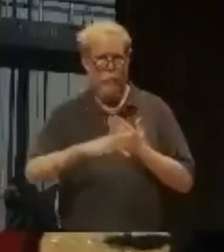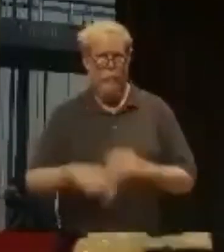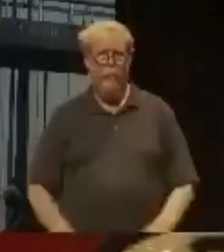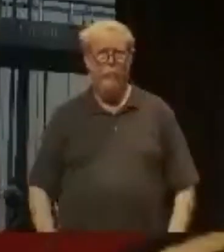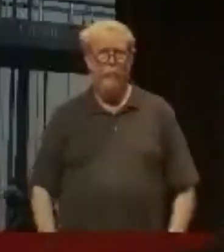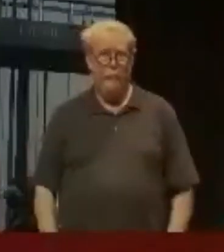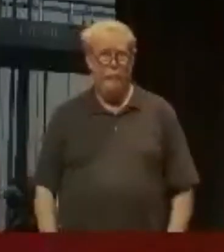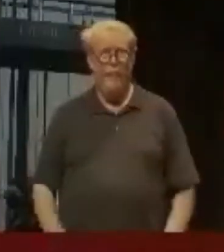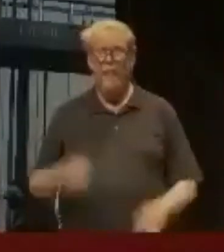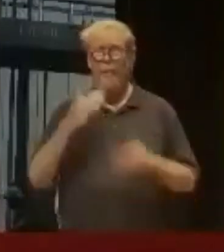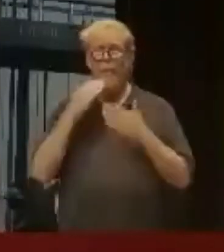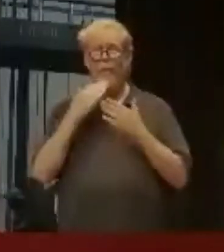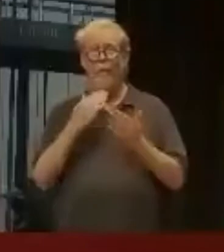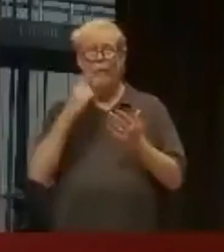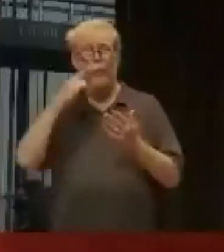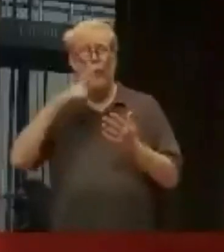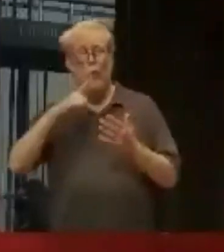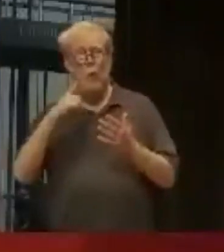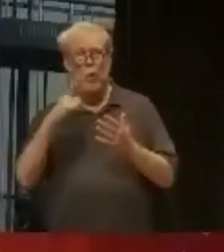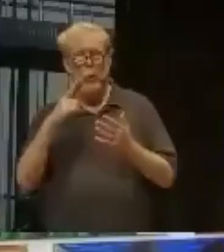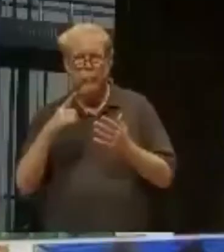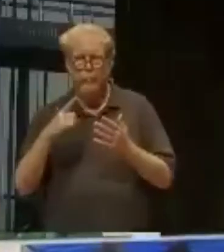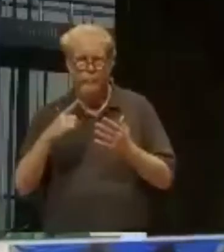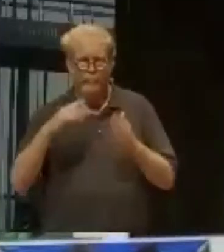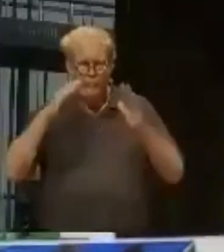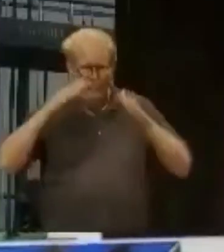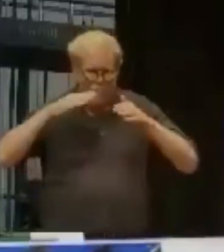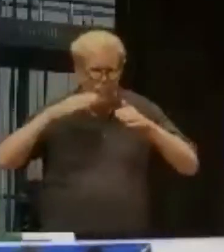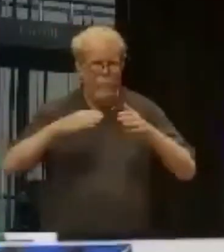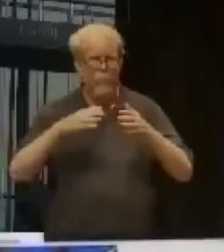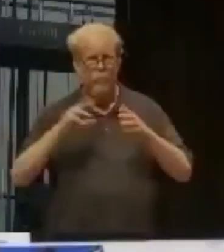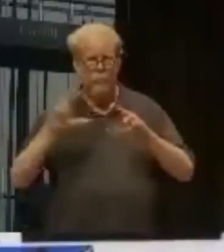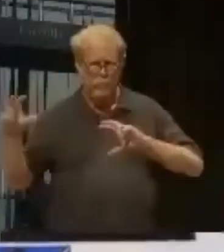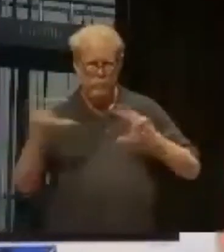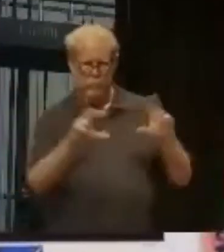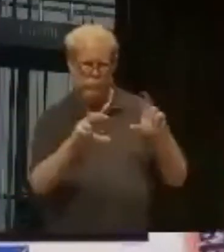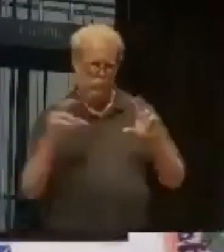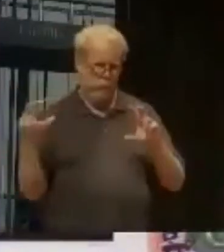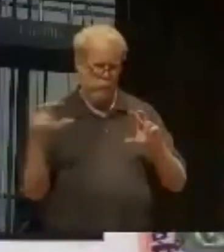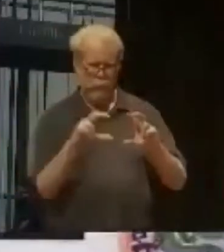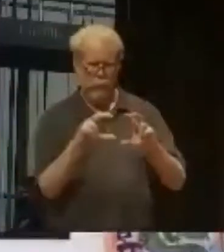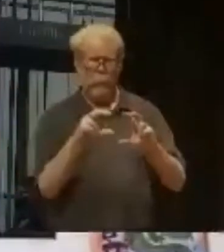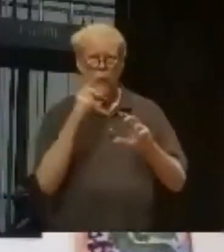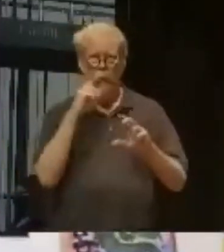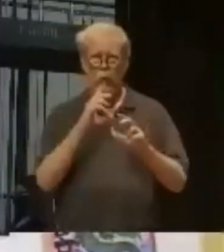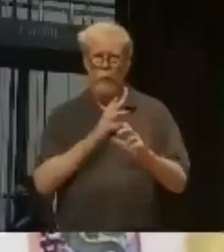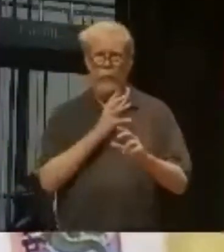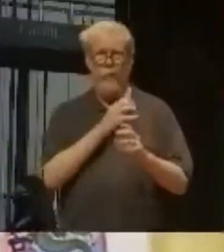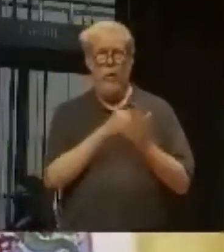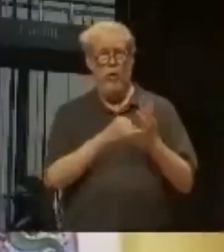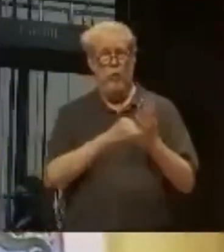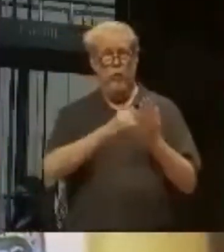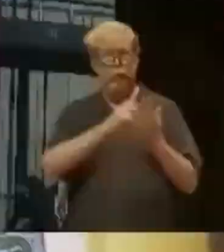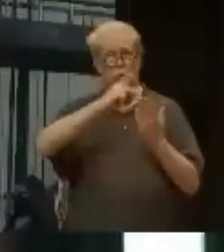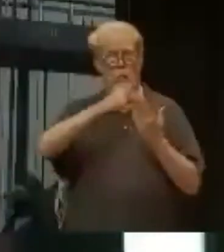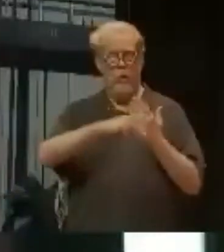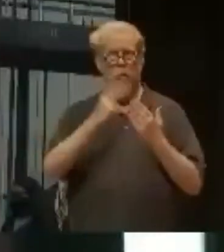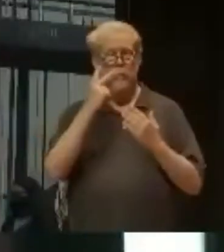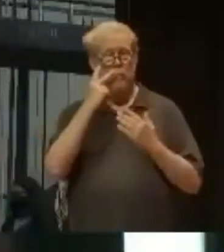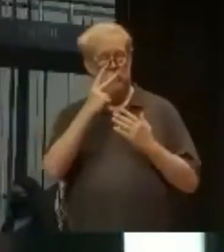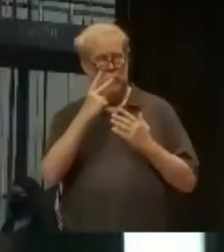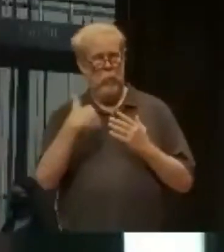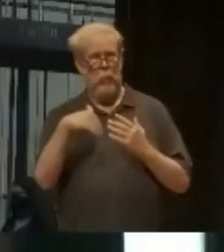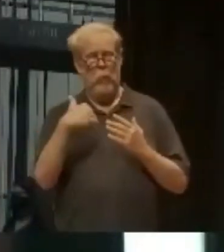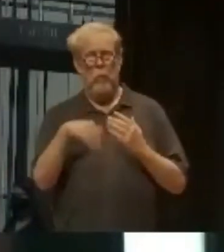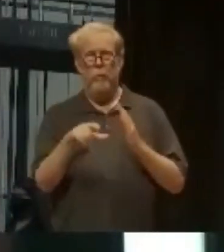artes finas. Gracias a toda la atención y mejoras que el distrito ha invertido en nuestros programas de artes finas,